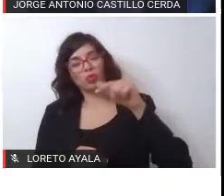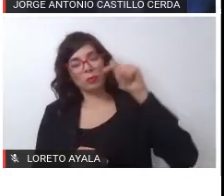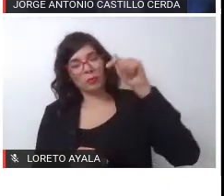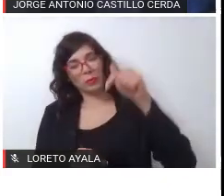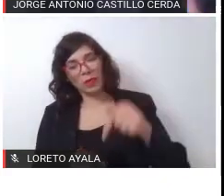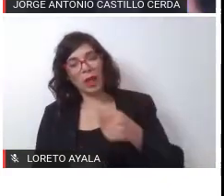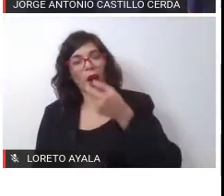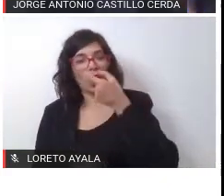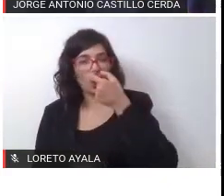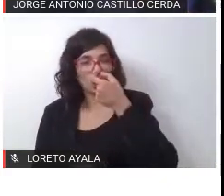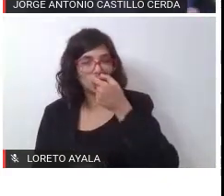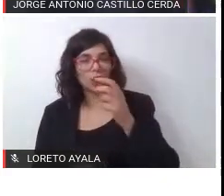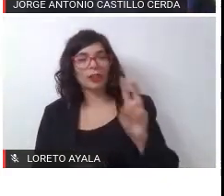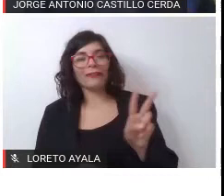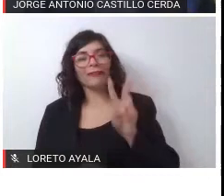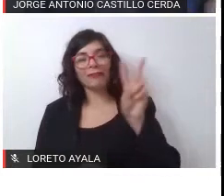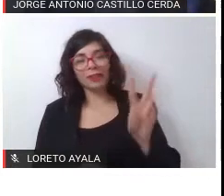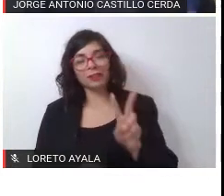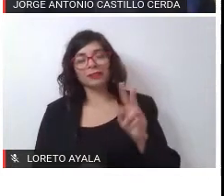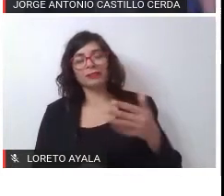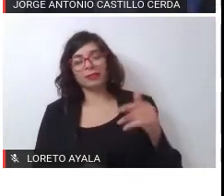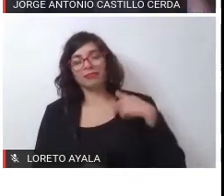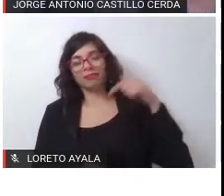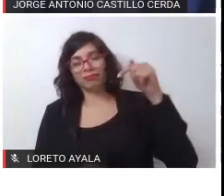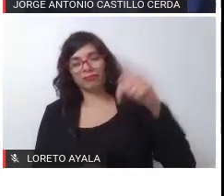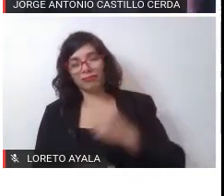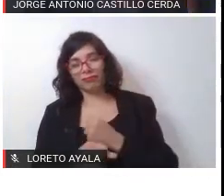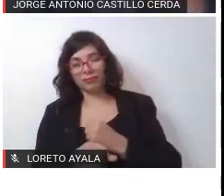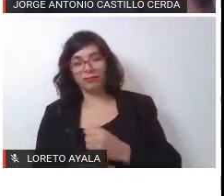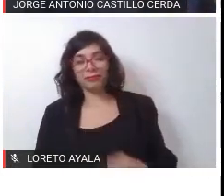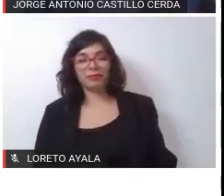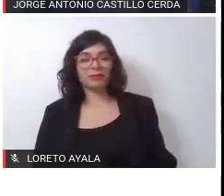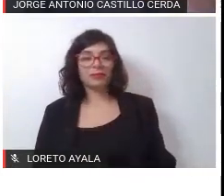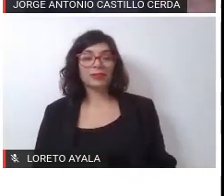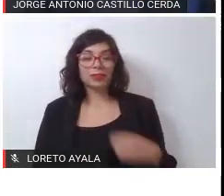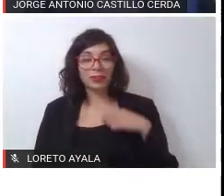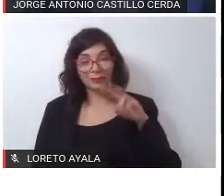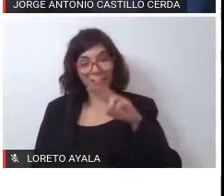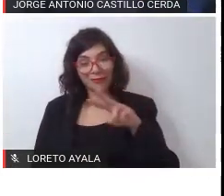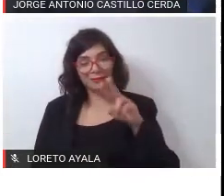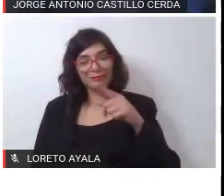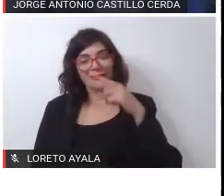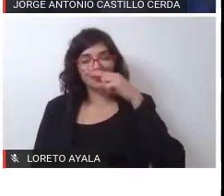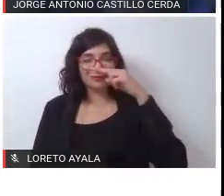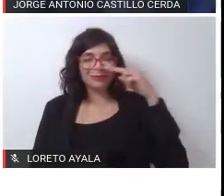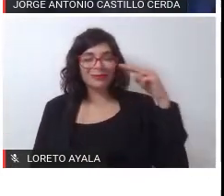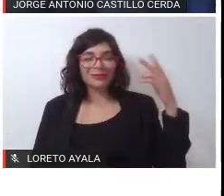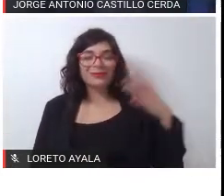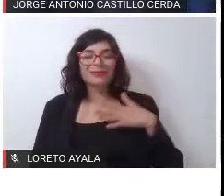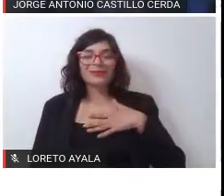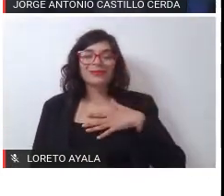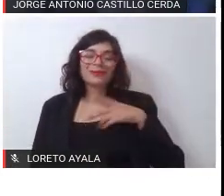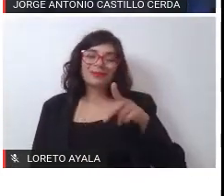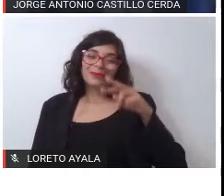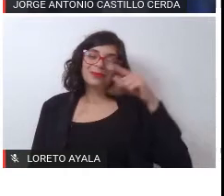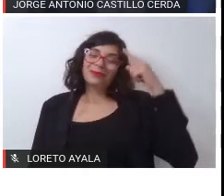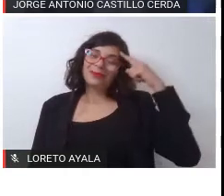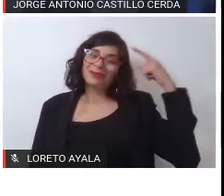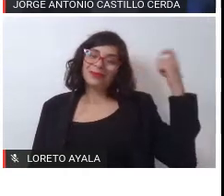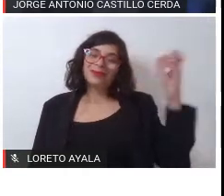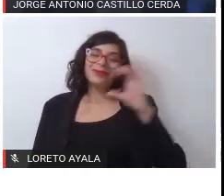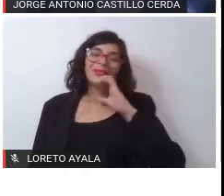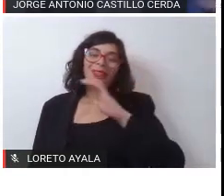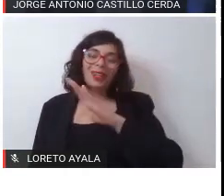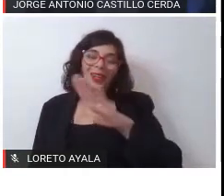Valdivia, y esto me lleva hacia allá a los olores del campo y del